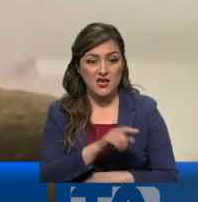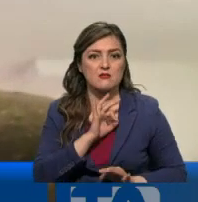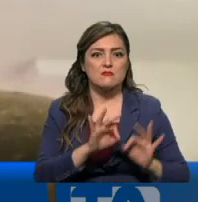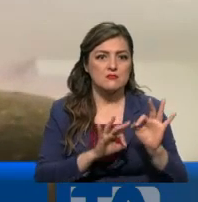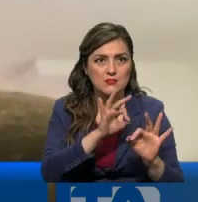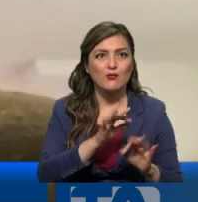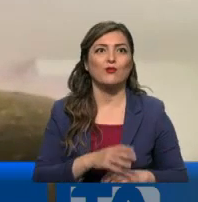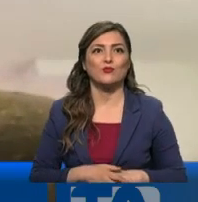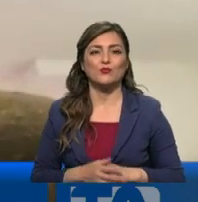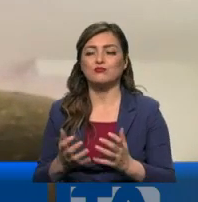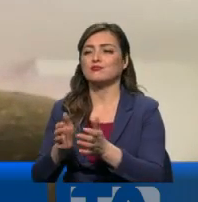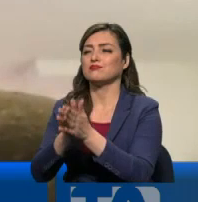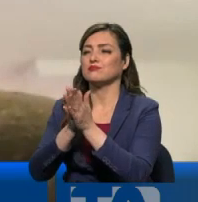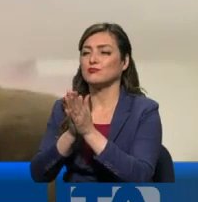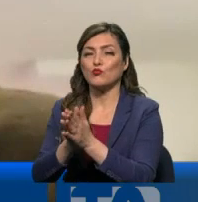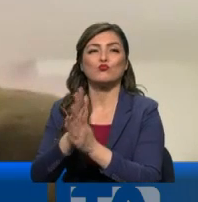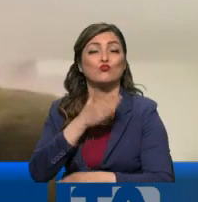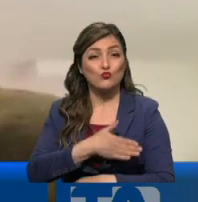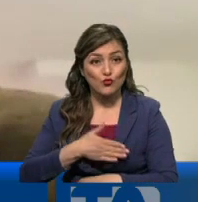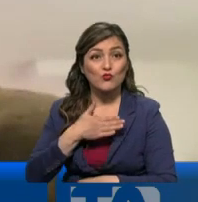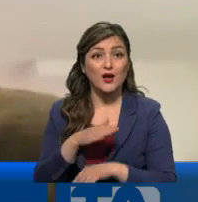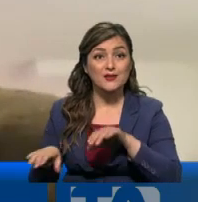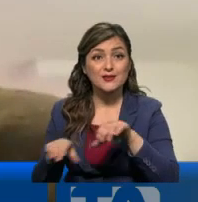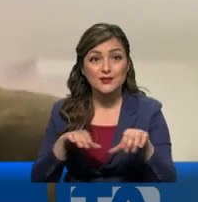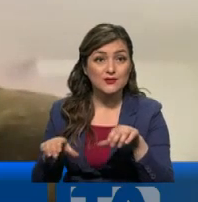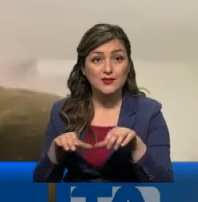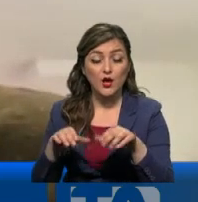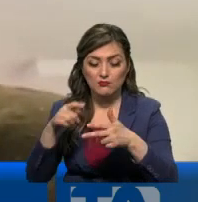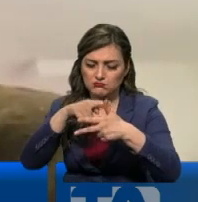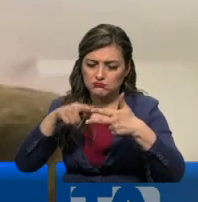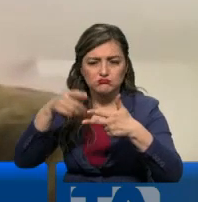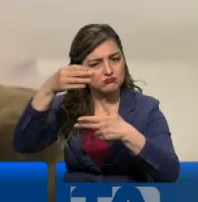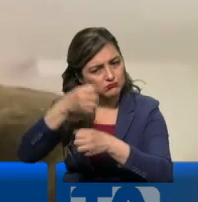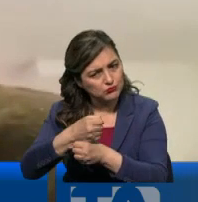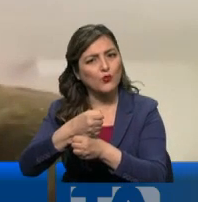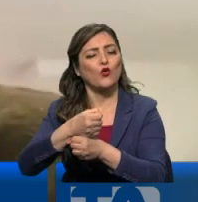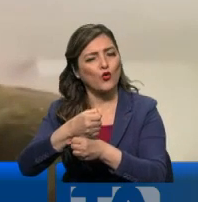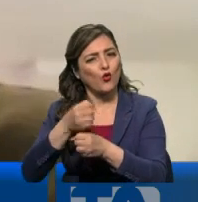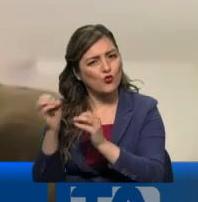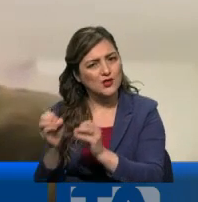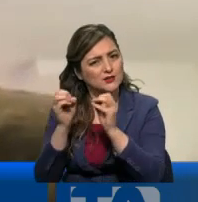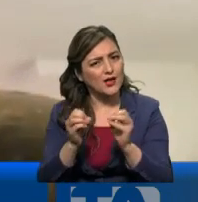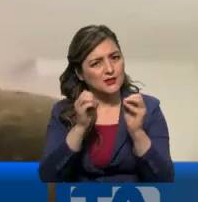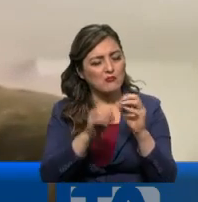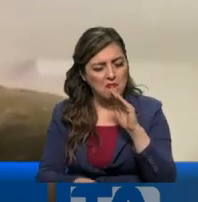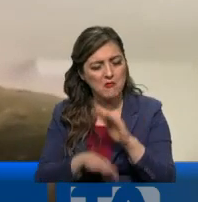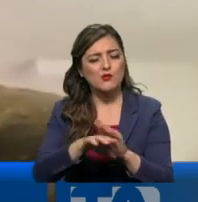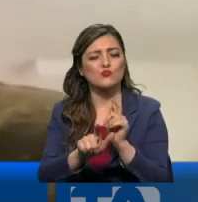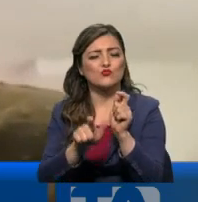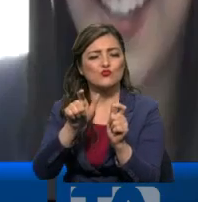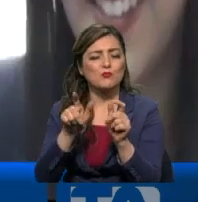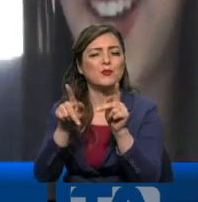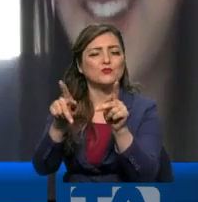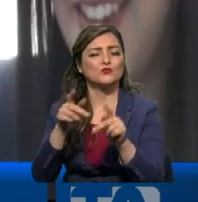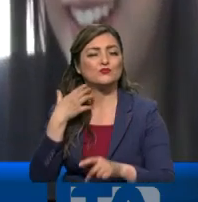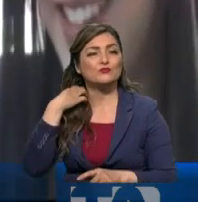contagio. Lo que nosotros queremos es retomar nuestra de forma correcta, de manera ordenada, con un aforo real